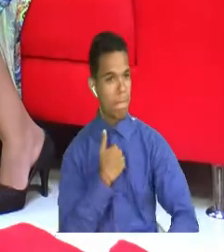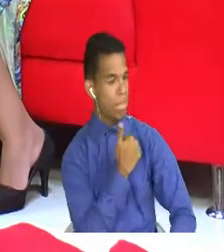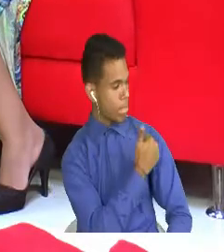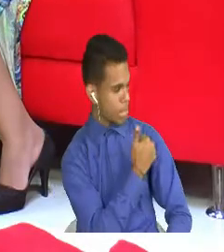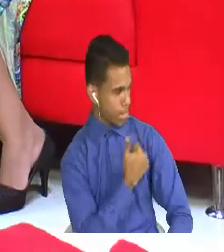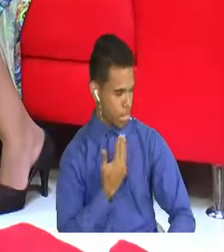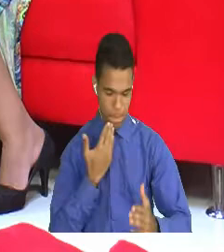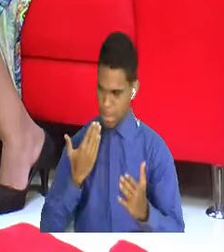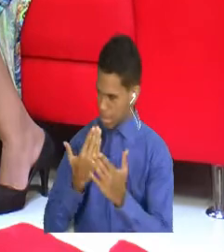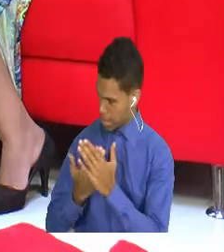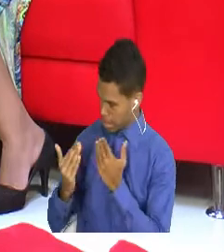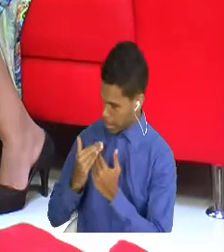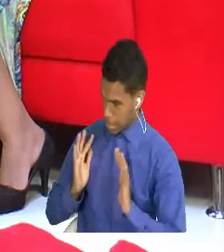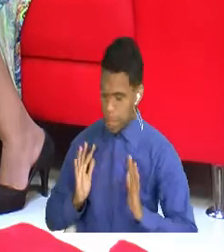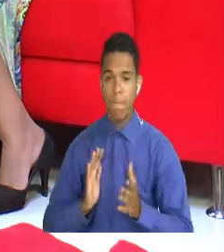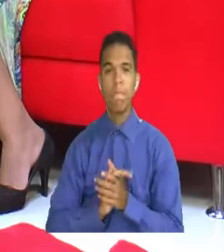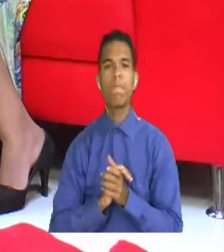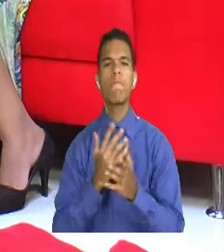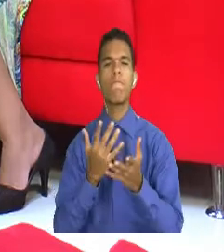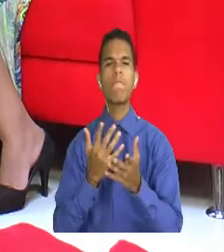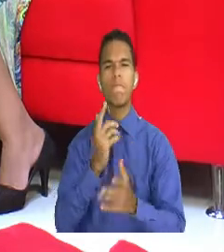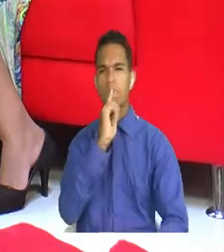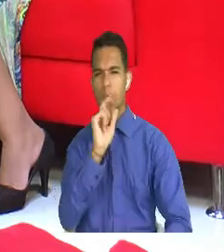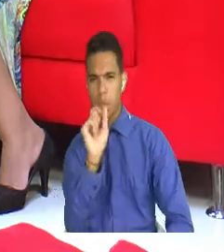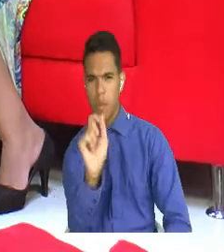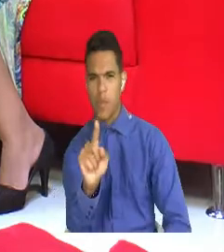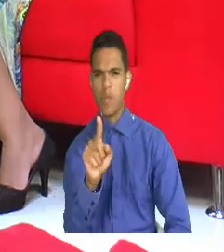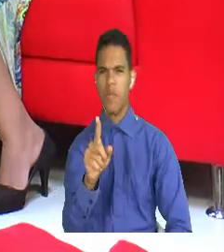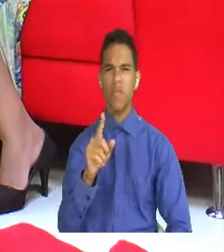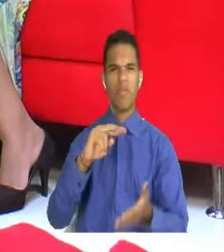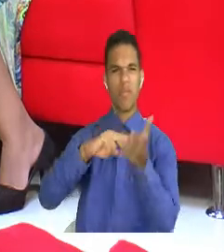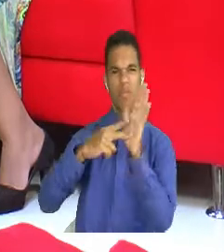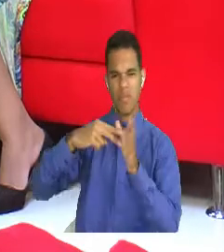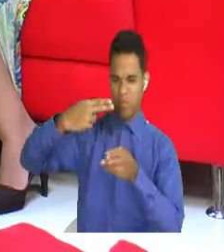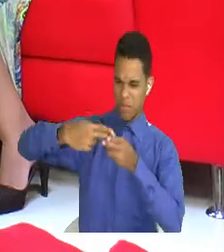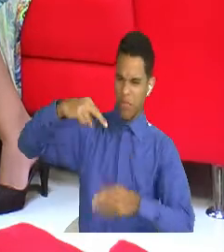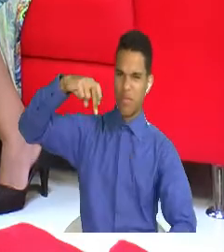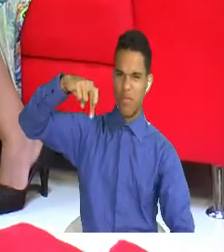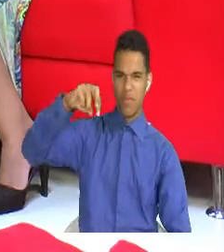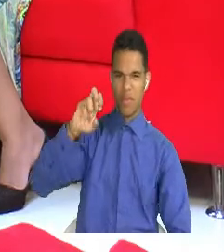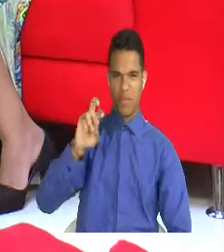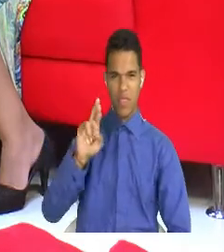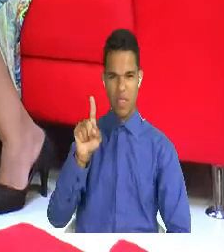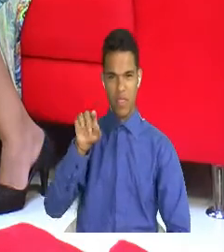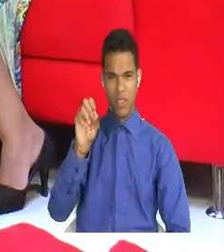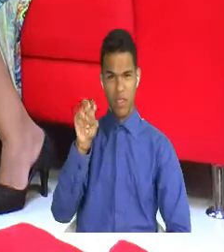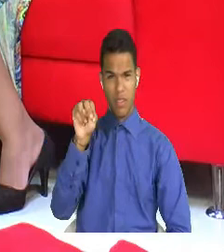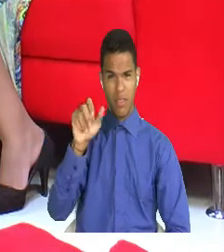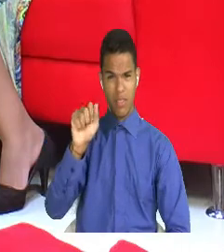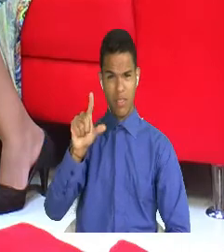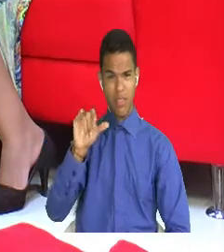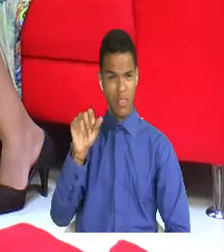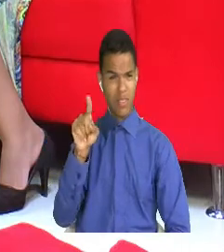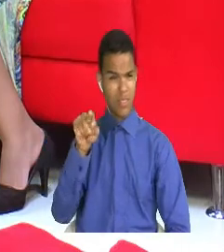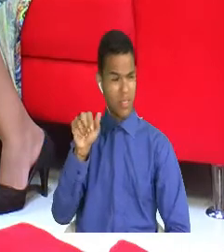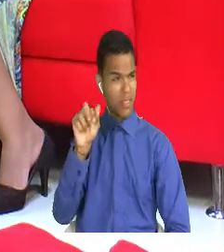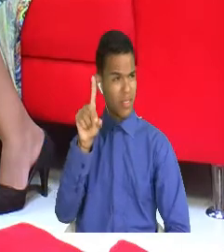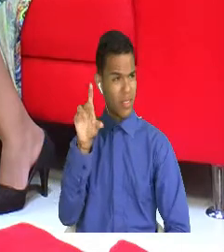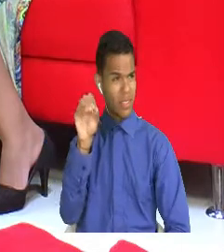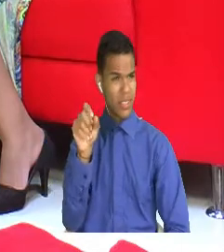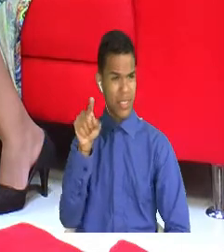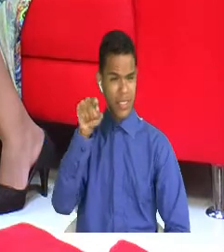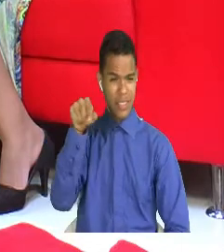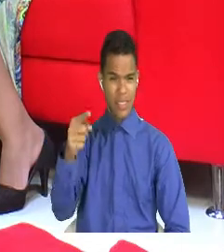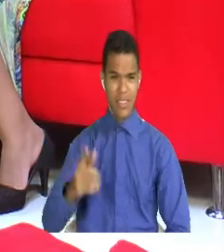Bueno, Lina, entremos en materia y cuéntanos un poco de qué se trata Personalizados. Nosotros en nuestra mesa vemos algunas cachuchas, vemos algunos vasos,